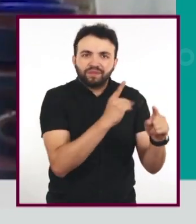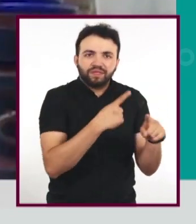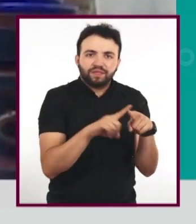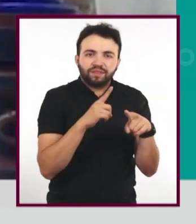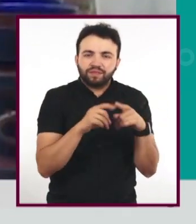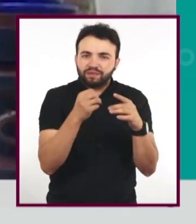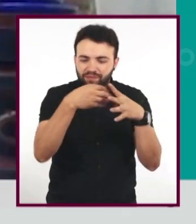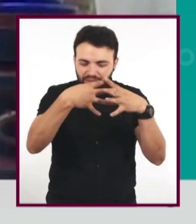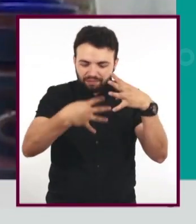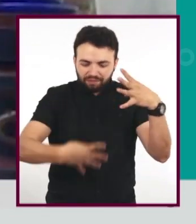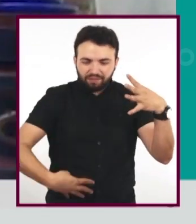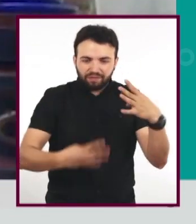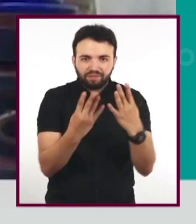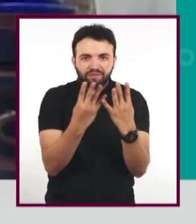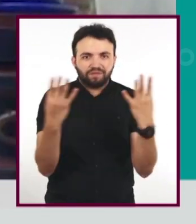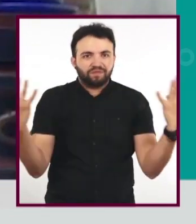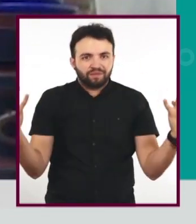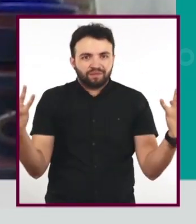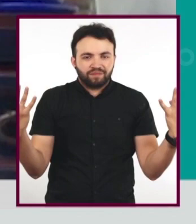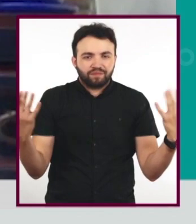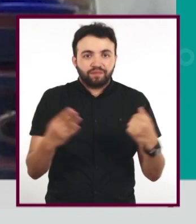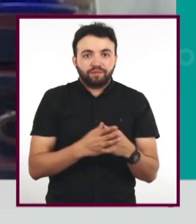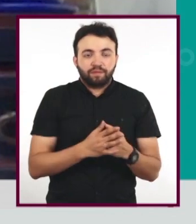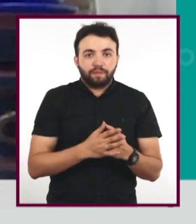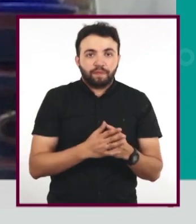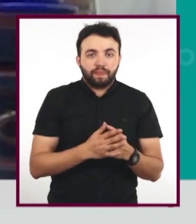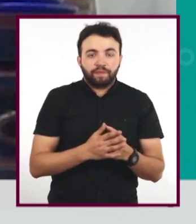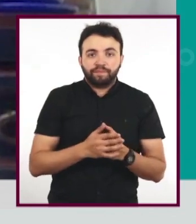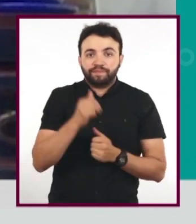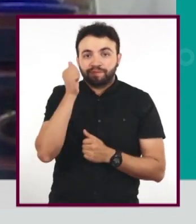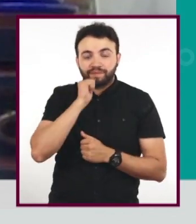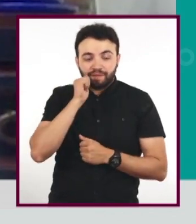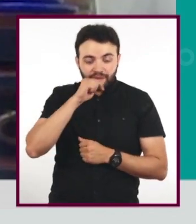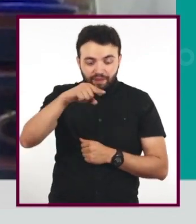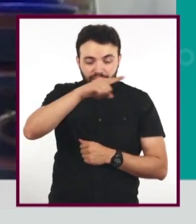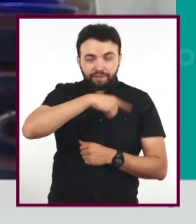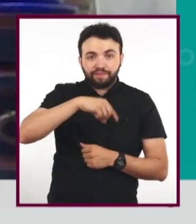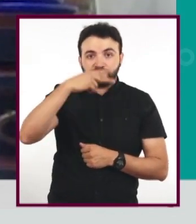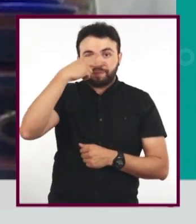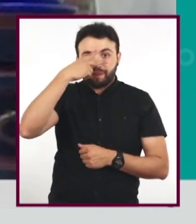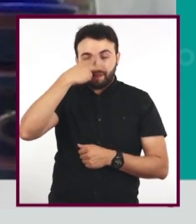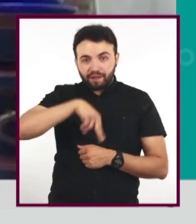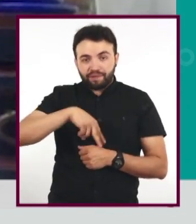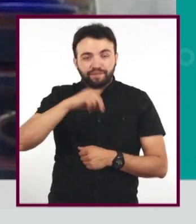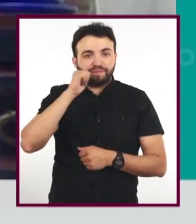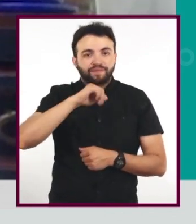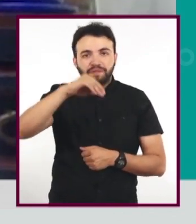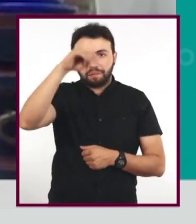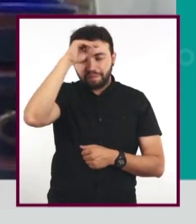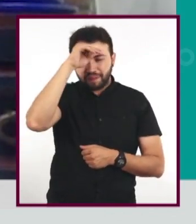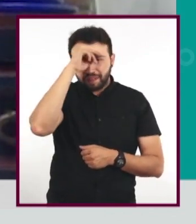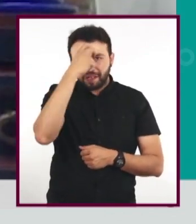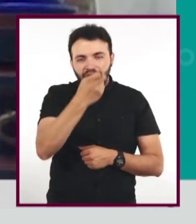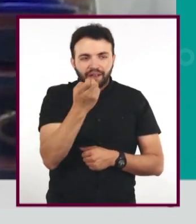Occidente pensamos así, nos es muy difícil pensar de otra manera, pero lo importante es saber que existen otras maneras de